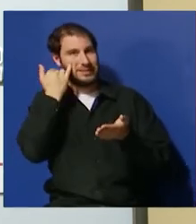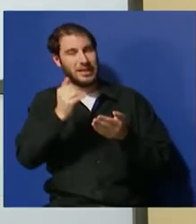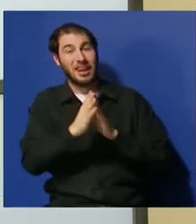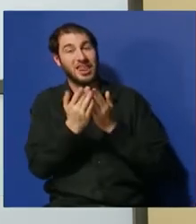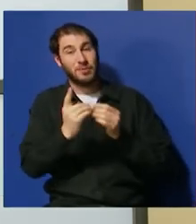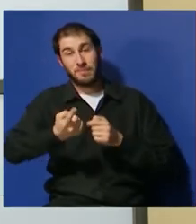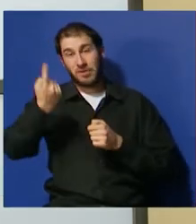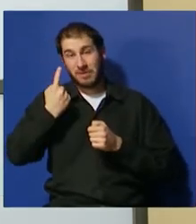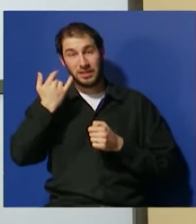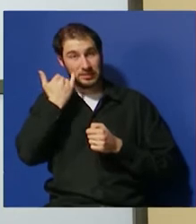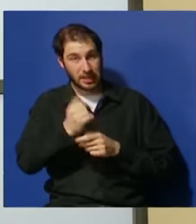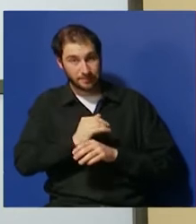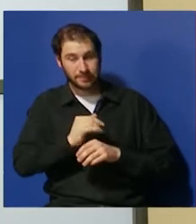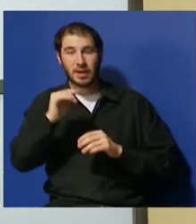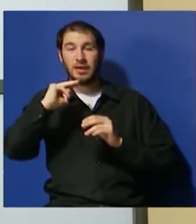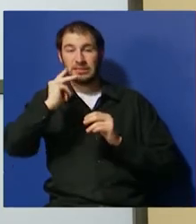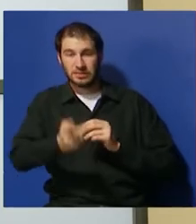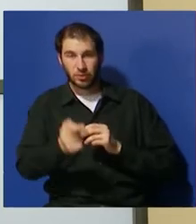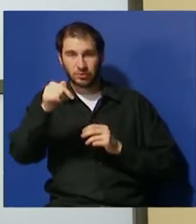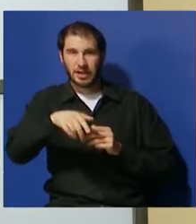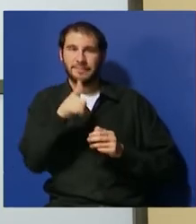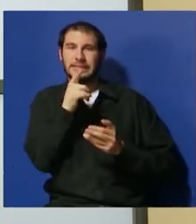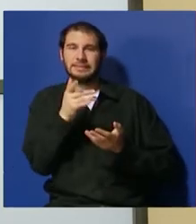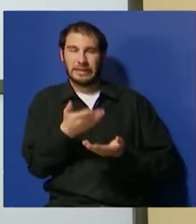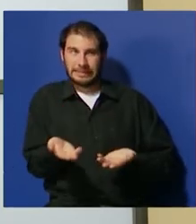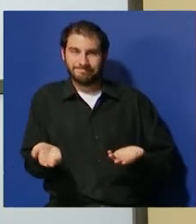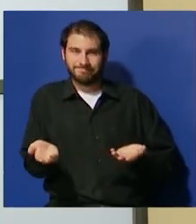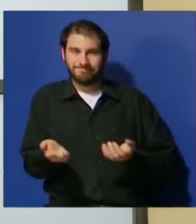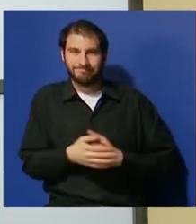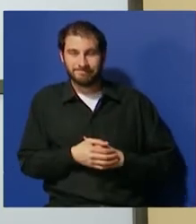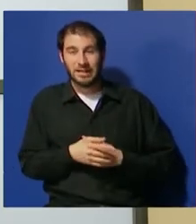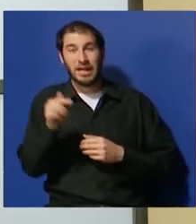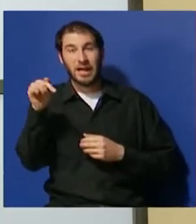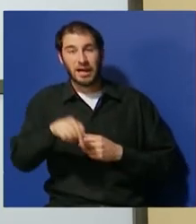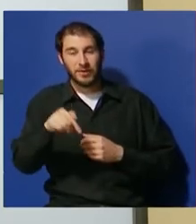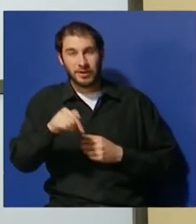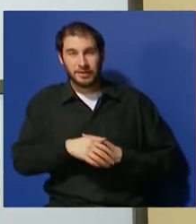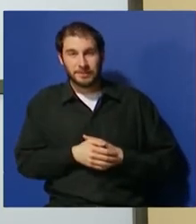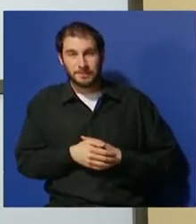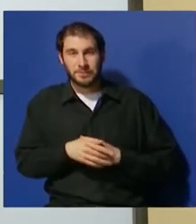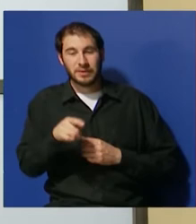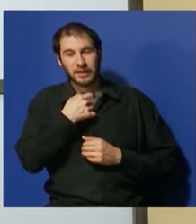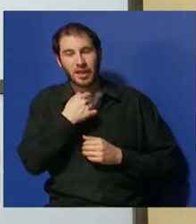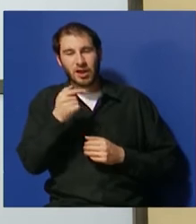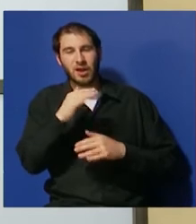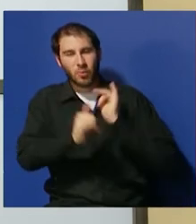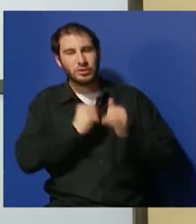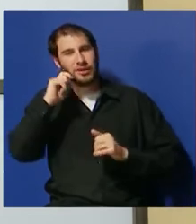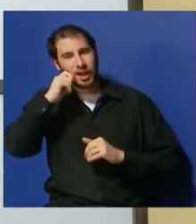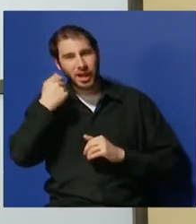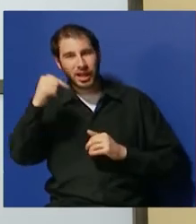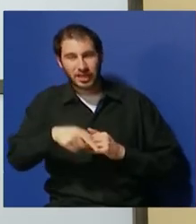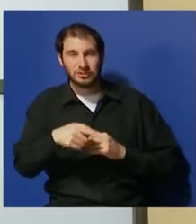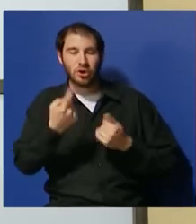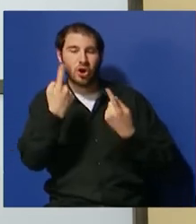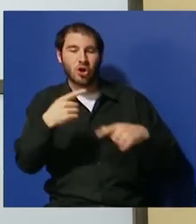el libro en la primera edición, en la segunda fue como dijeron, bueno, ahora, ¿no? Quiero un cuento muy bonito, quiero algo